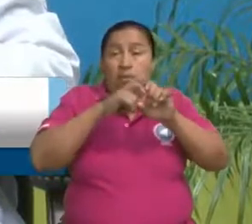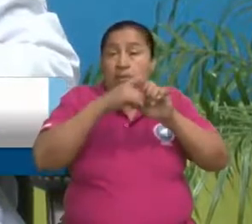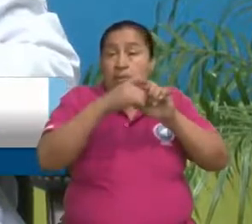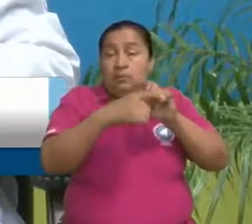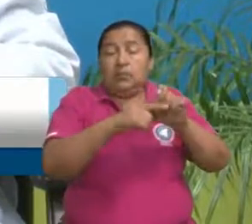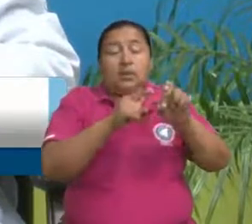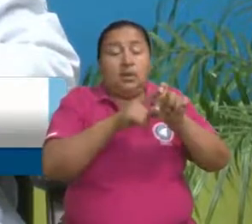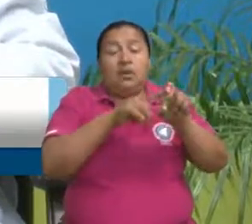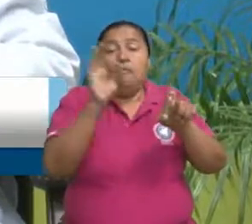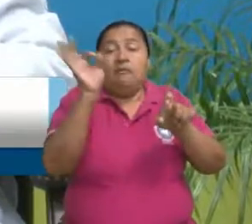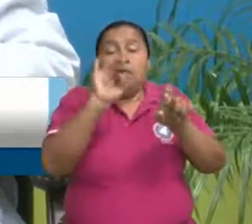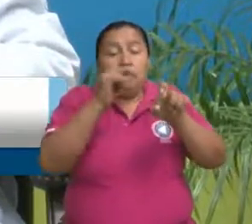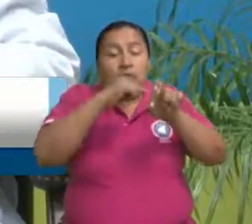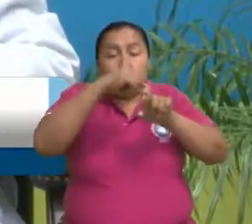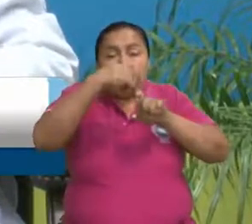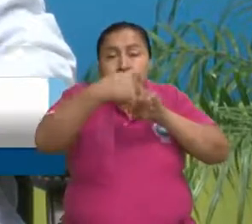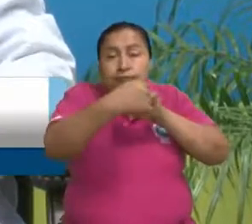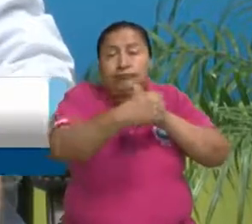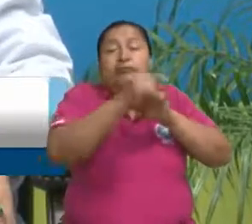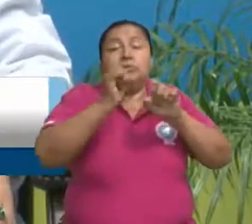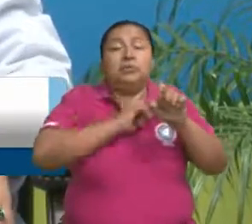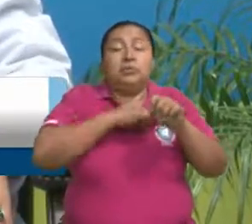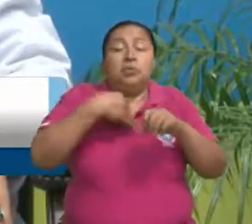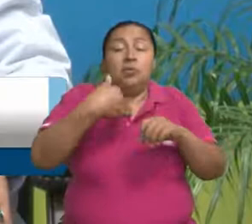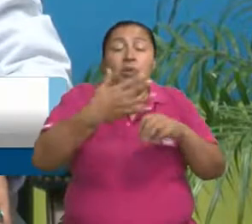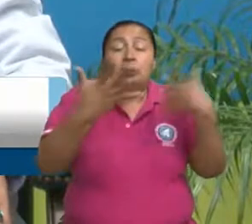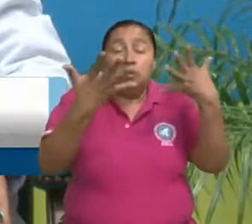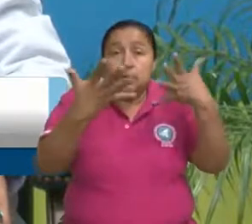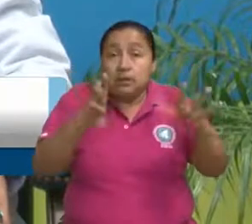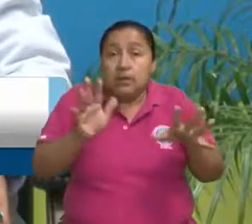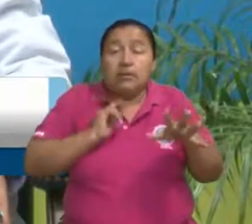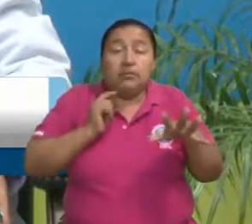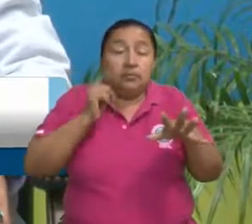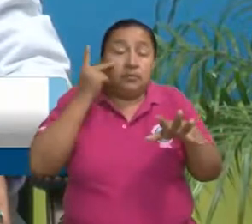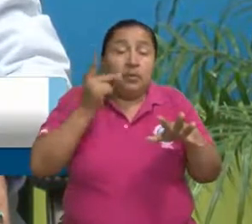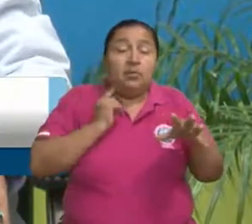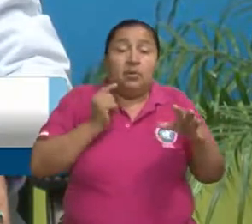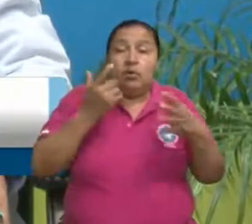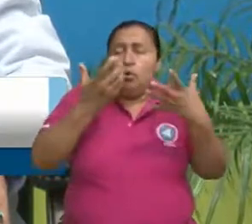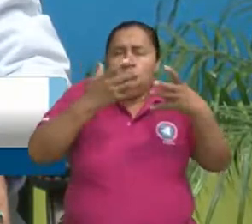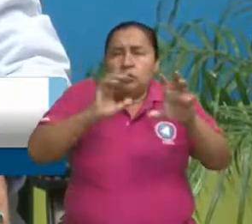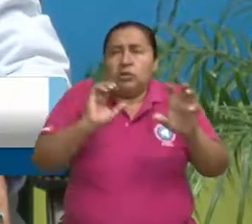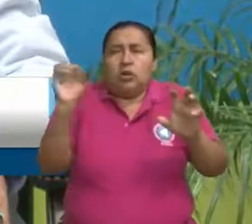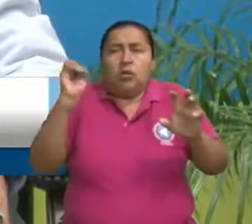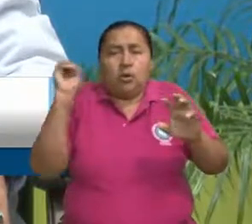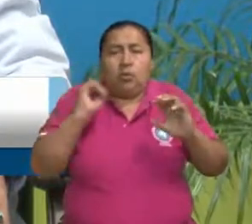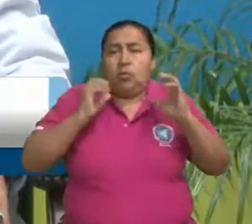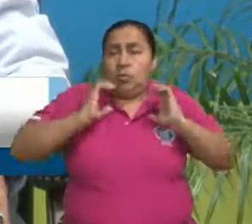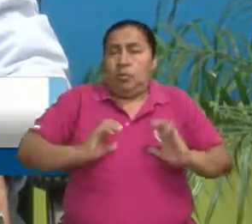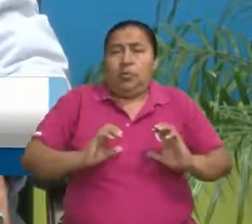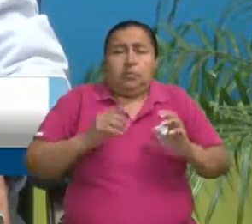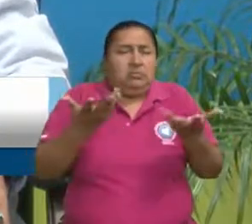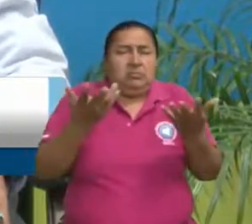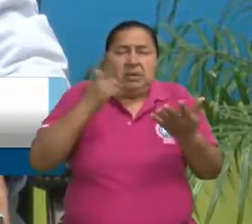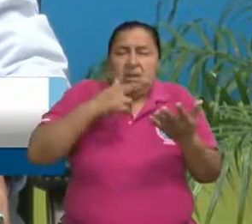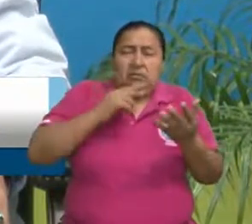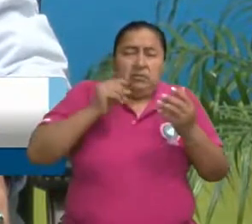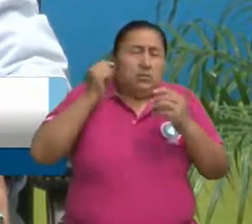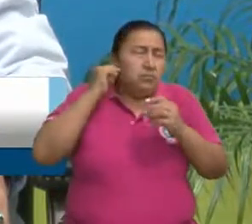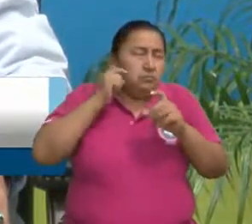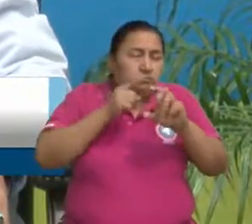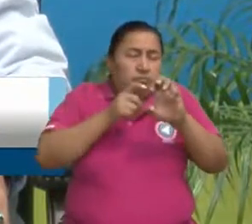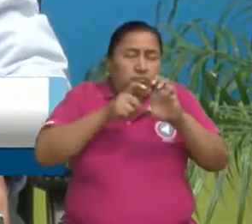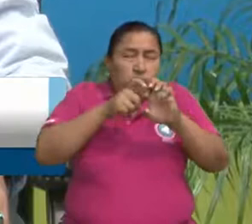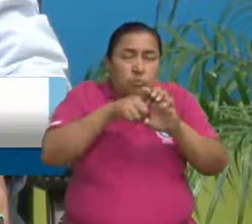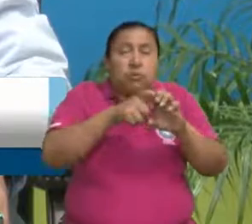tiene esa forma. Y entonces cuando el objeto o el cuerpo extraño animado atraviesa ese